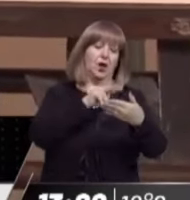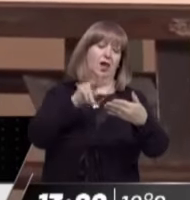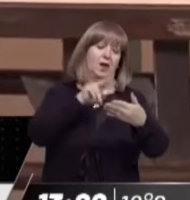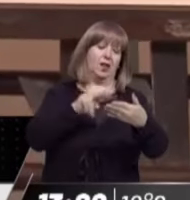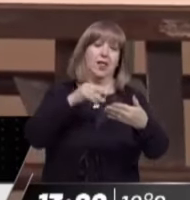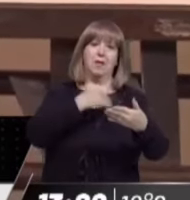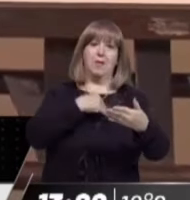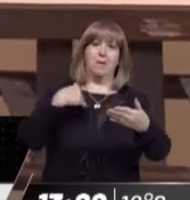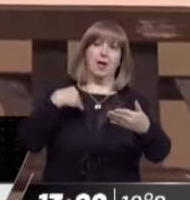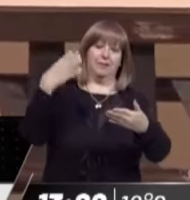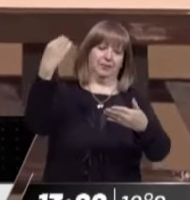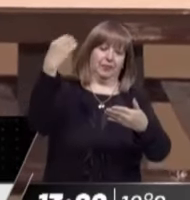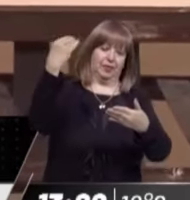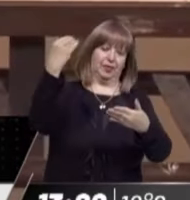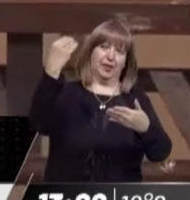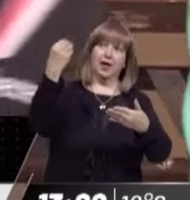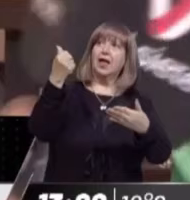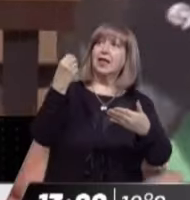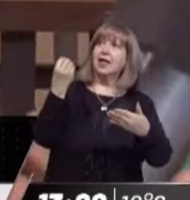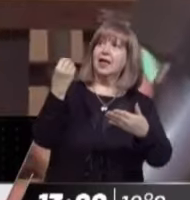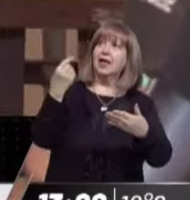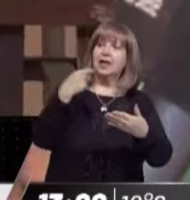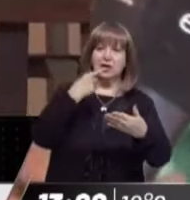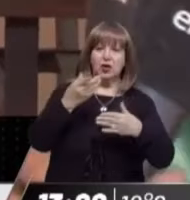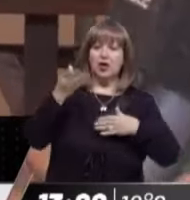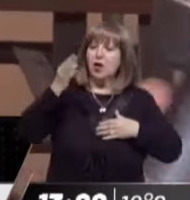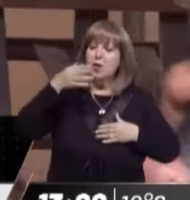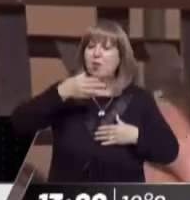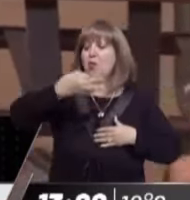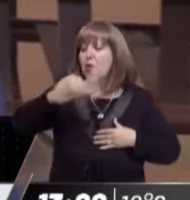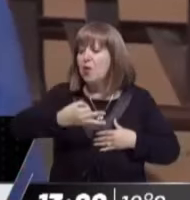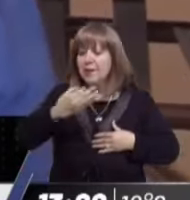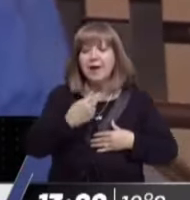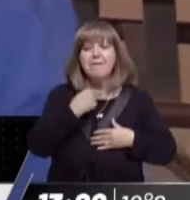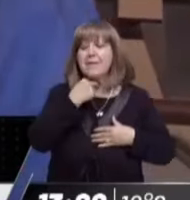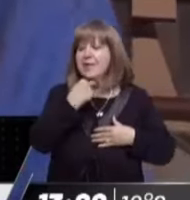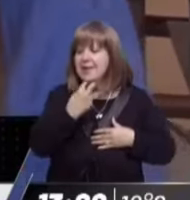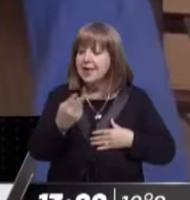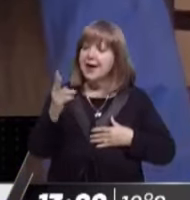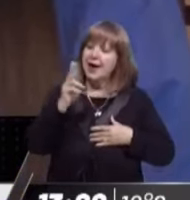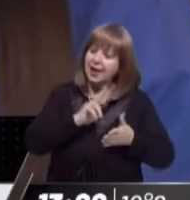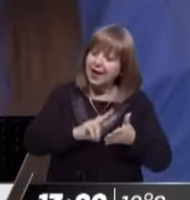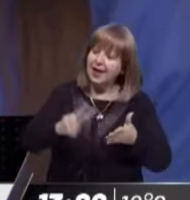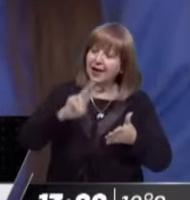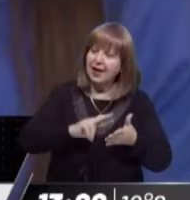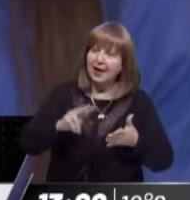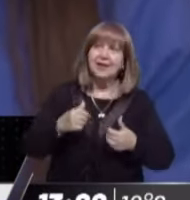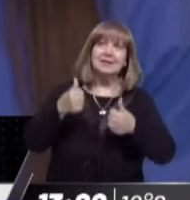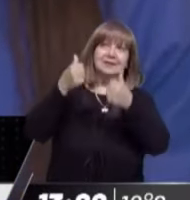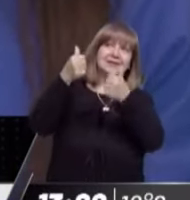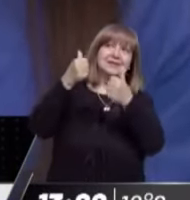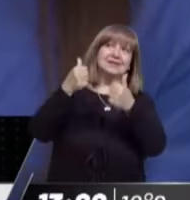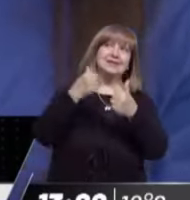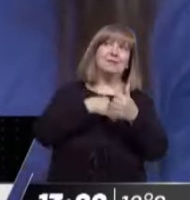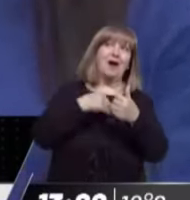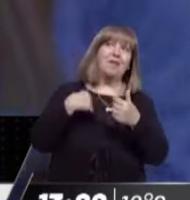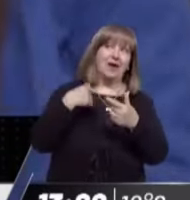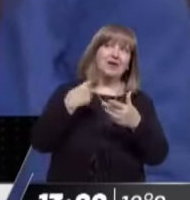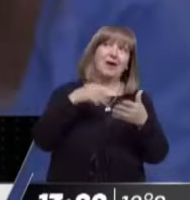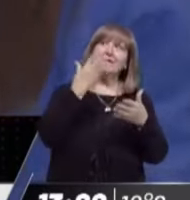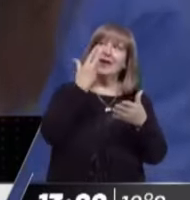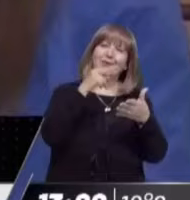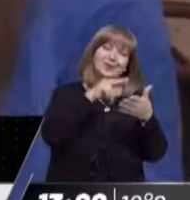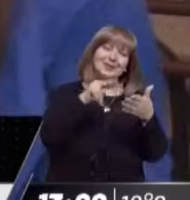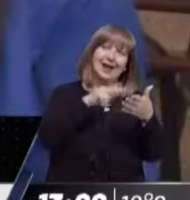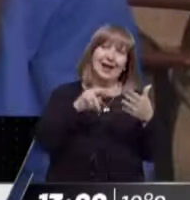bueno. ¿Cuánto tiene que ver la familia? Acá al lado está Clarita, que mira. Sí, tiene que ver la familia. Clarita es su compañera,